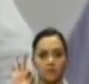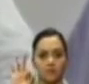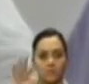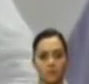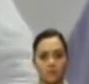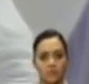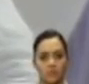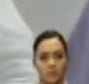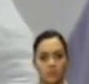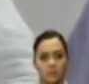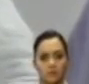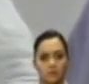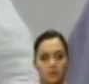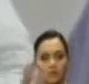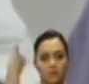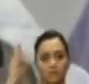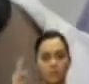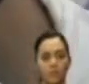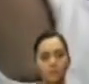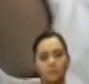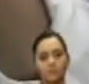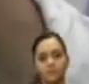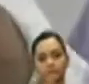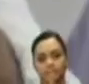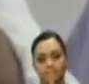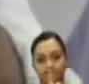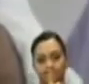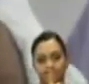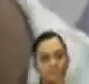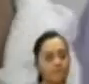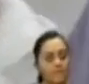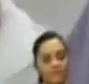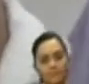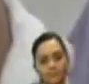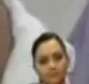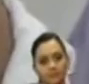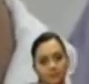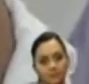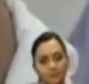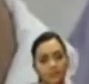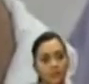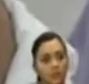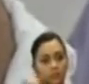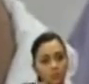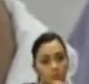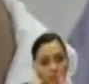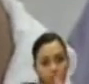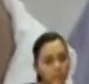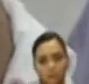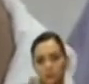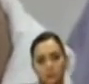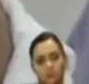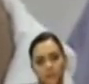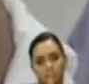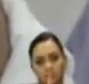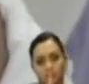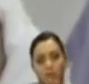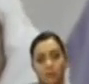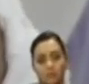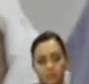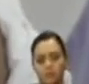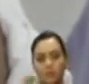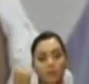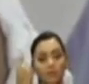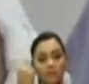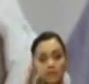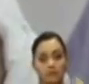porque así se presupuestó. Y preferimos nosotros aguantar todo el costo y no bajarle un solo centavo a los municipios. Ojalá que